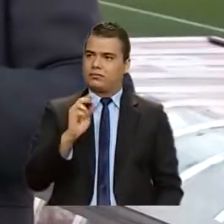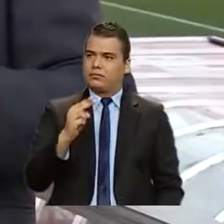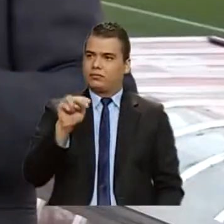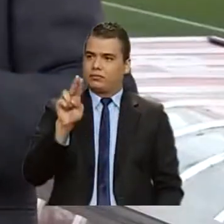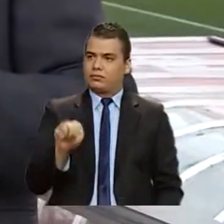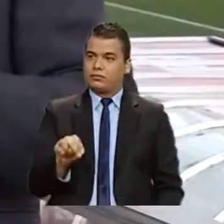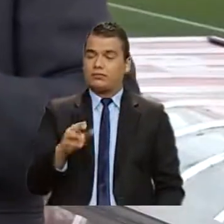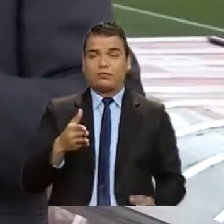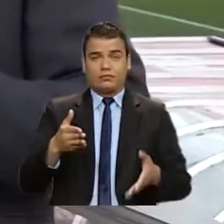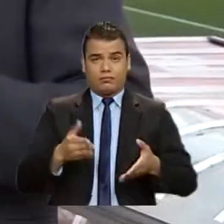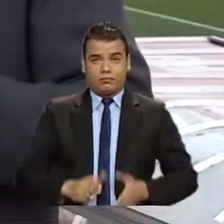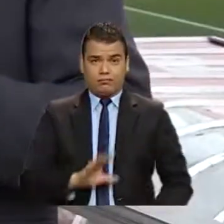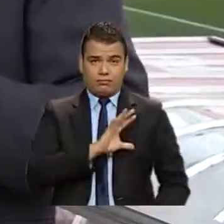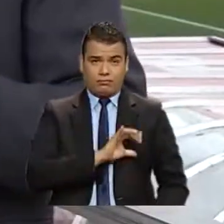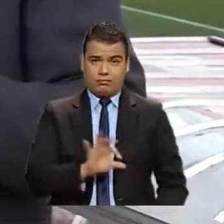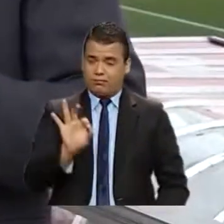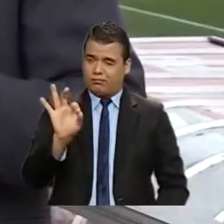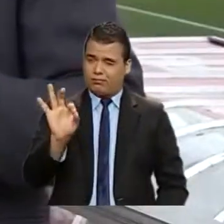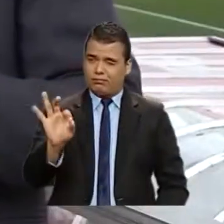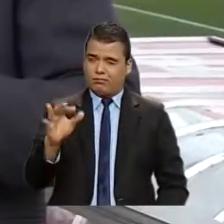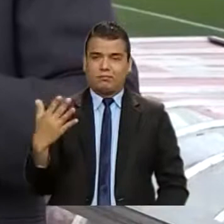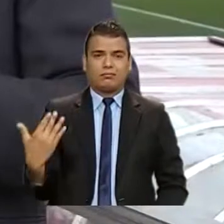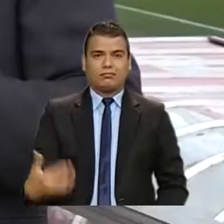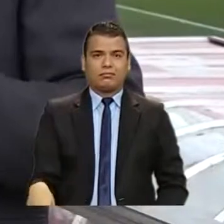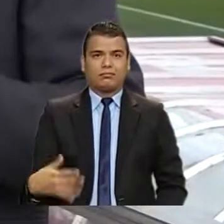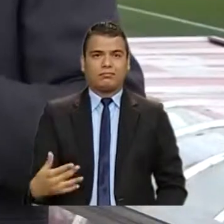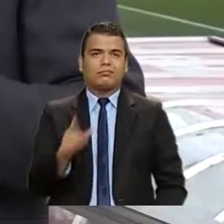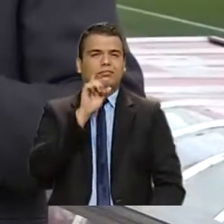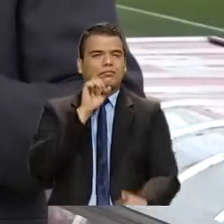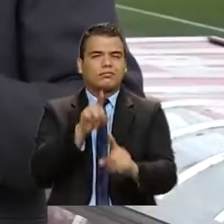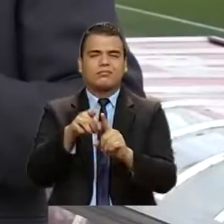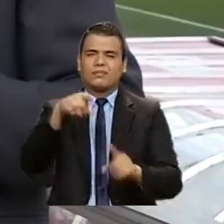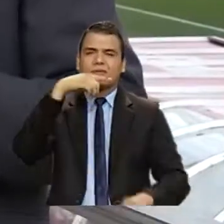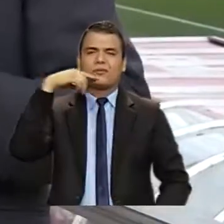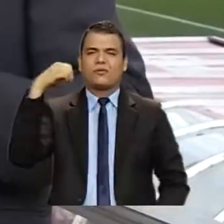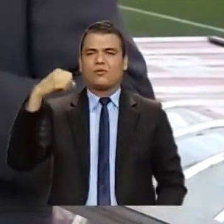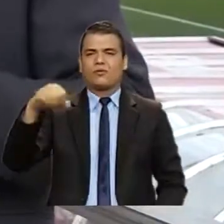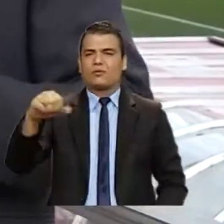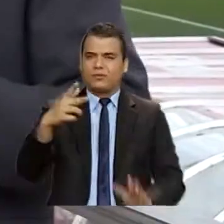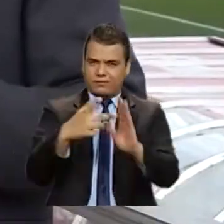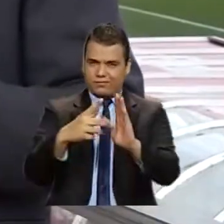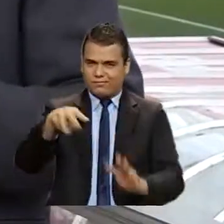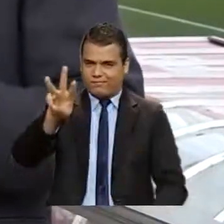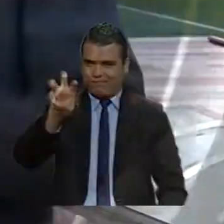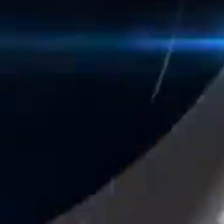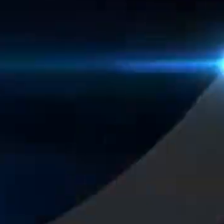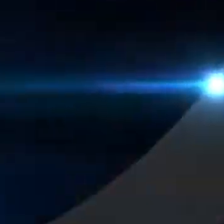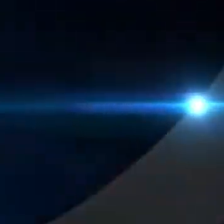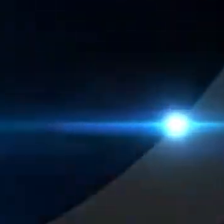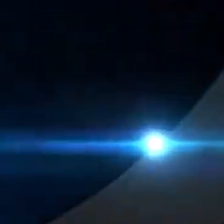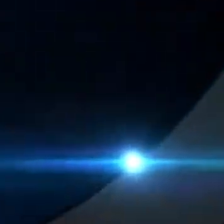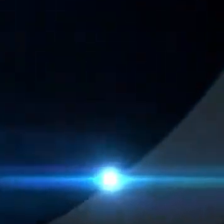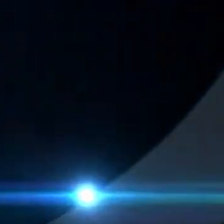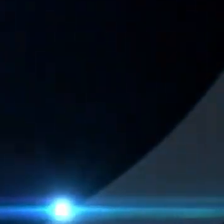Palacio, caleño, para mejores señas, en el camino a Rusia 2018, en la jugada con Dinas, en Telepacífico Noticias.